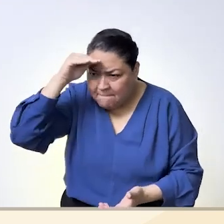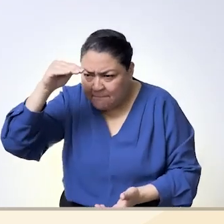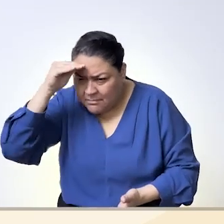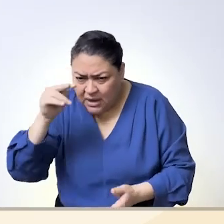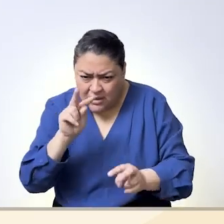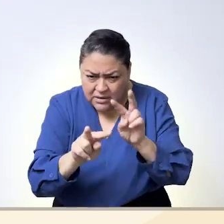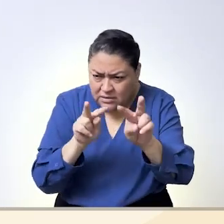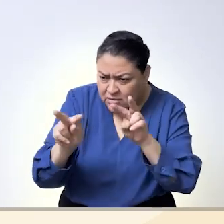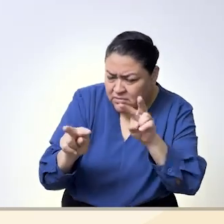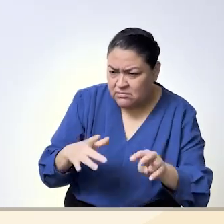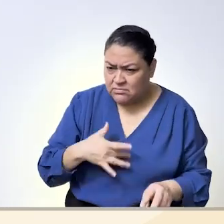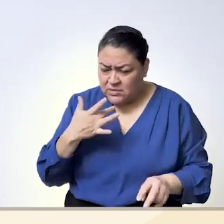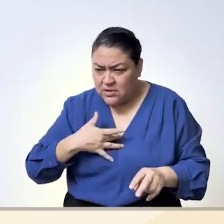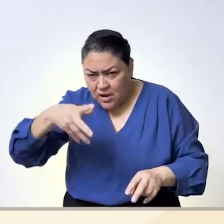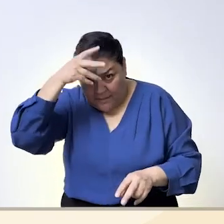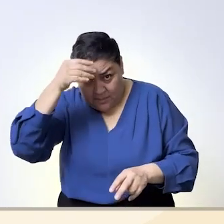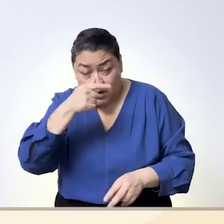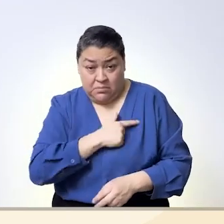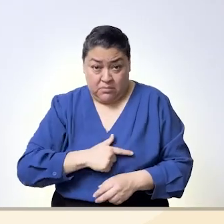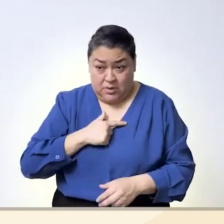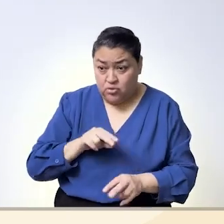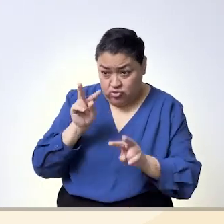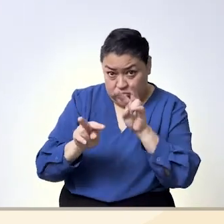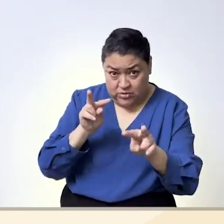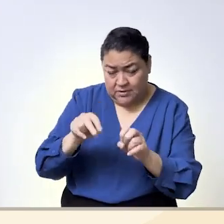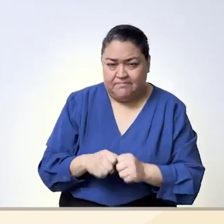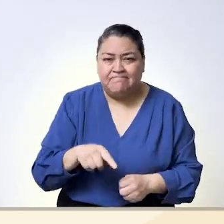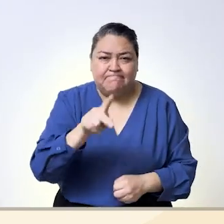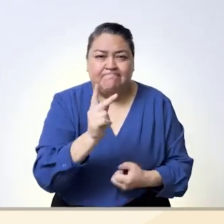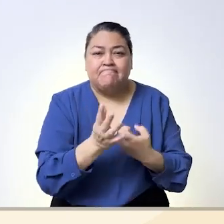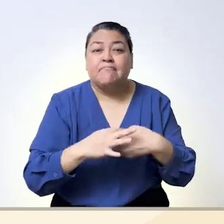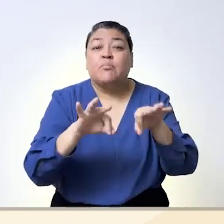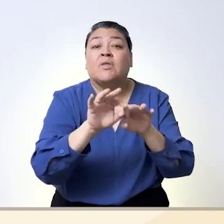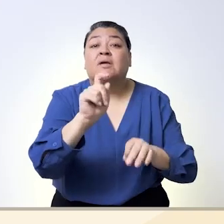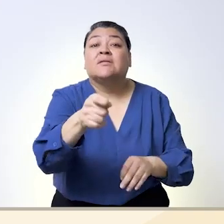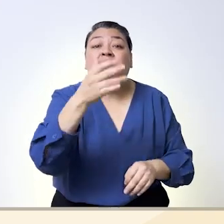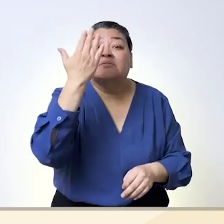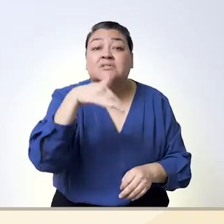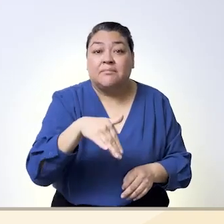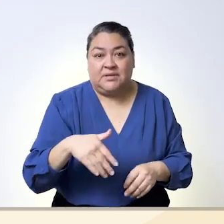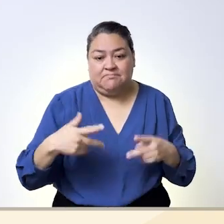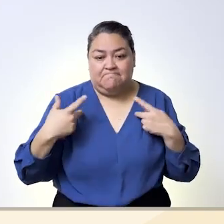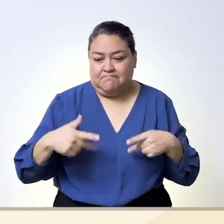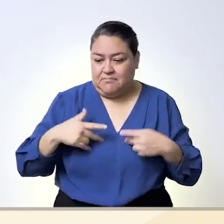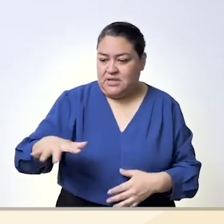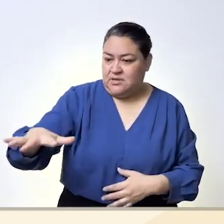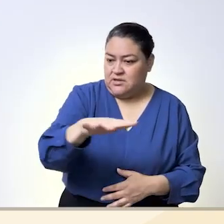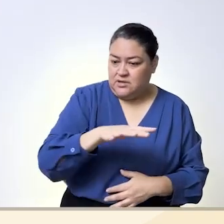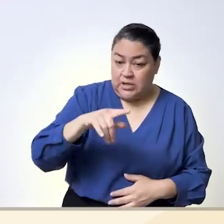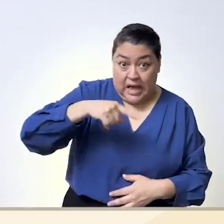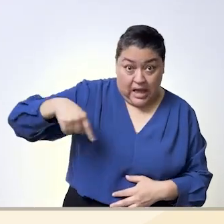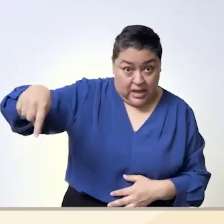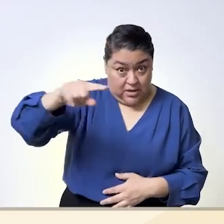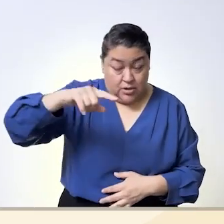mucho resignificar las cosas y pensar en cómo cada quien se relaciona con las cosas. Al final, lo que no podemos ignorar es que muchísima